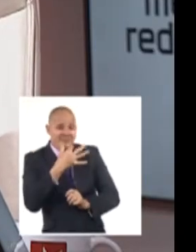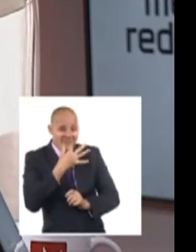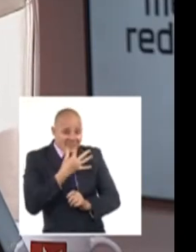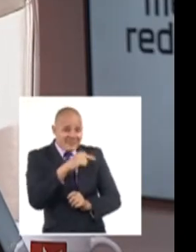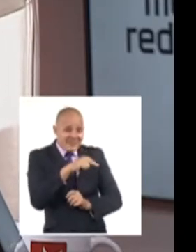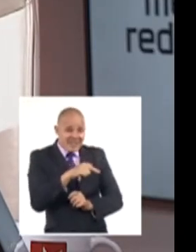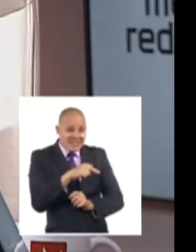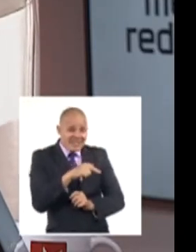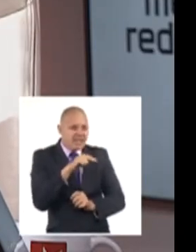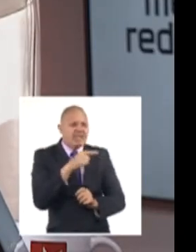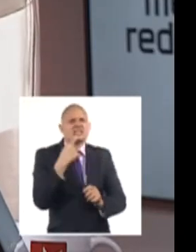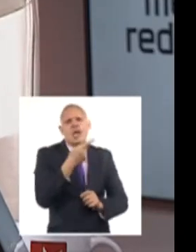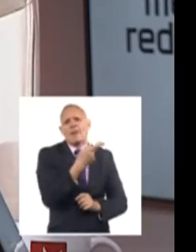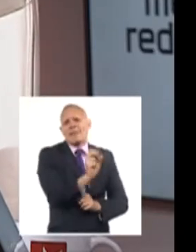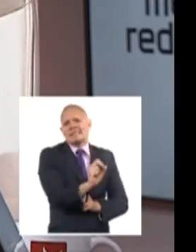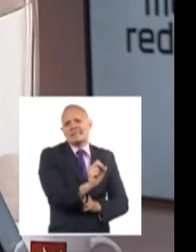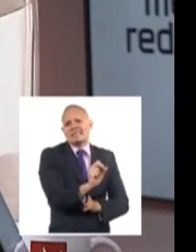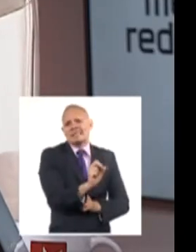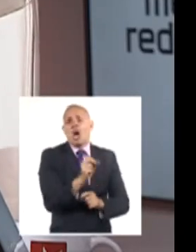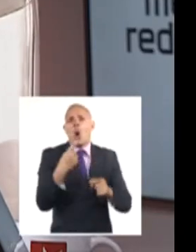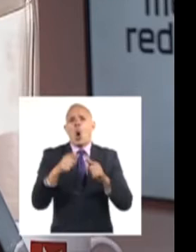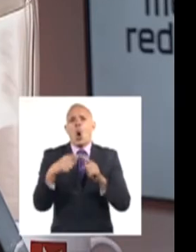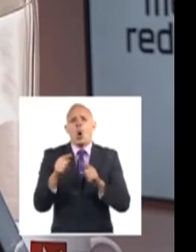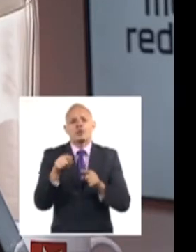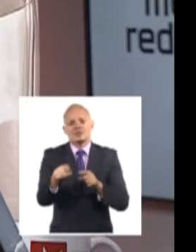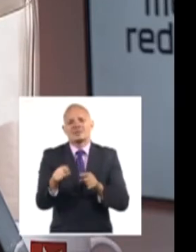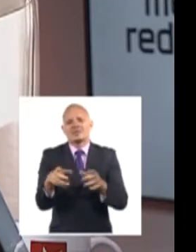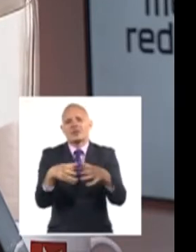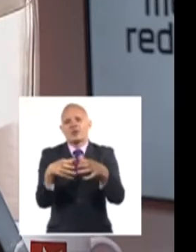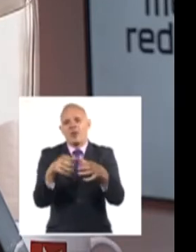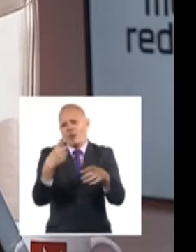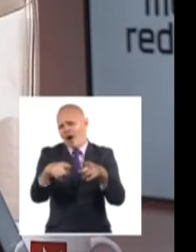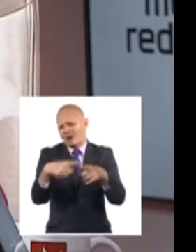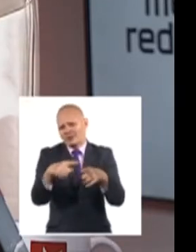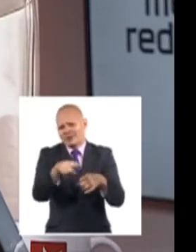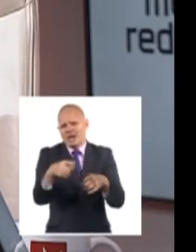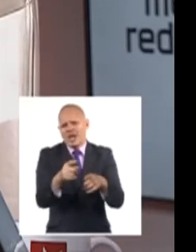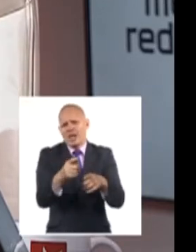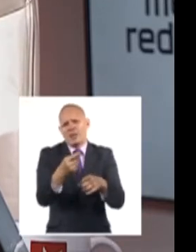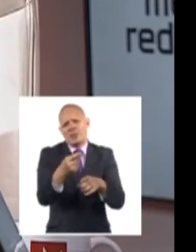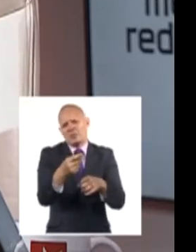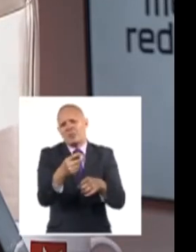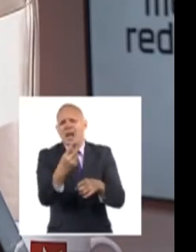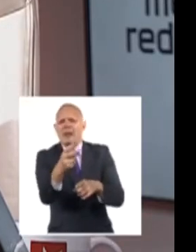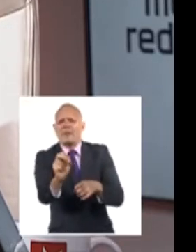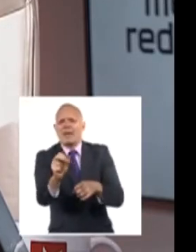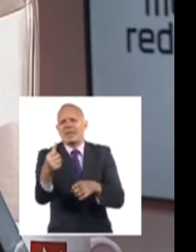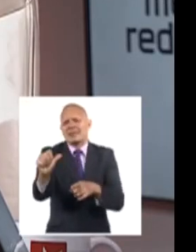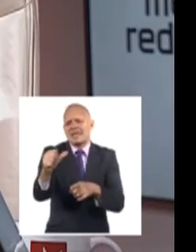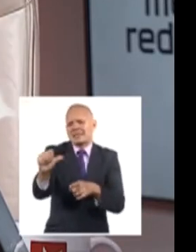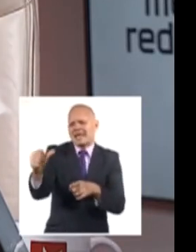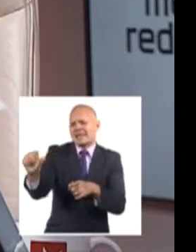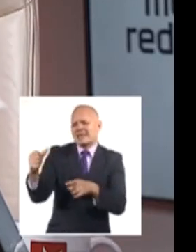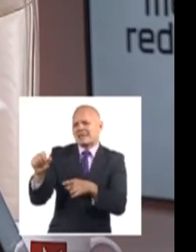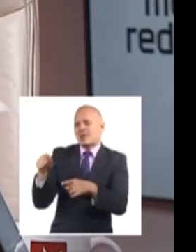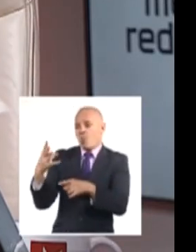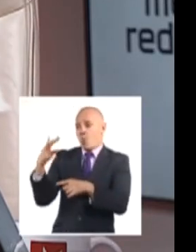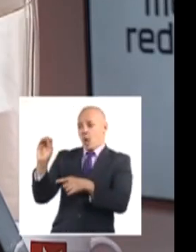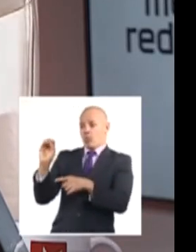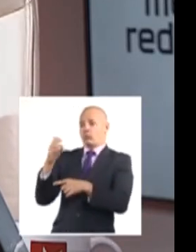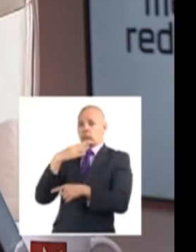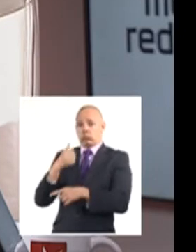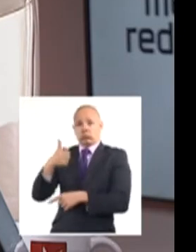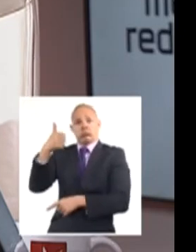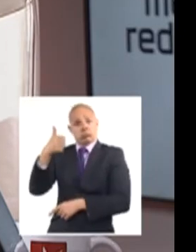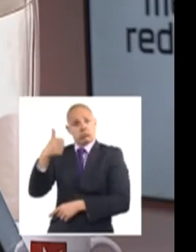chiquitos que dejaron fuera a fico gutiérrez pero yo pienso que está trabajando sobre la